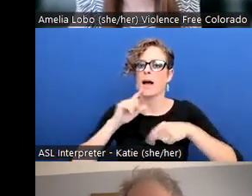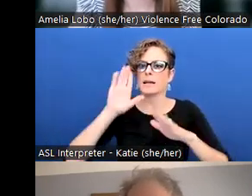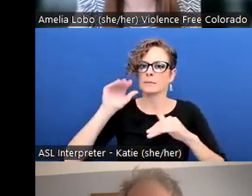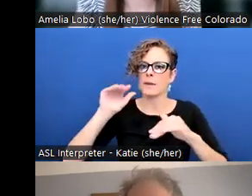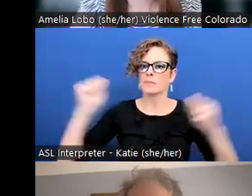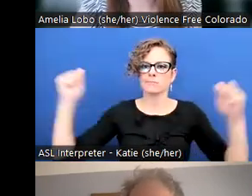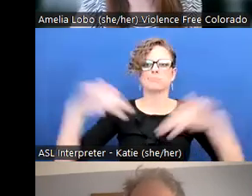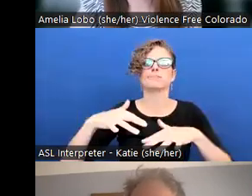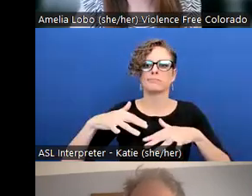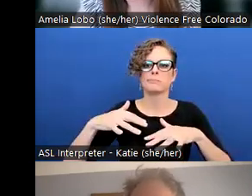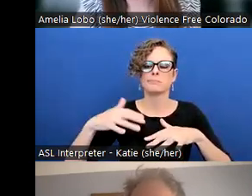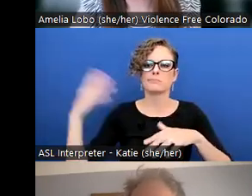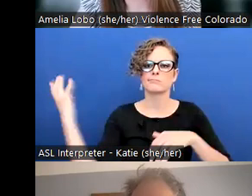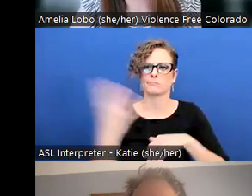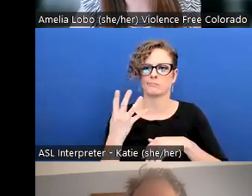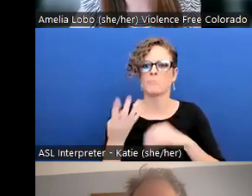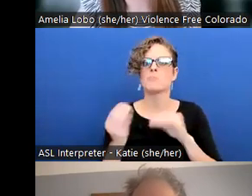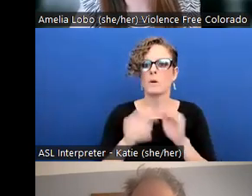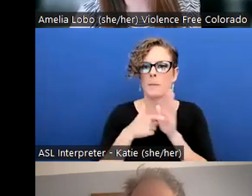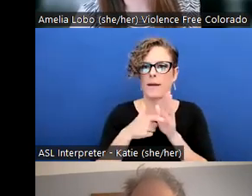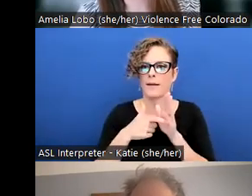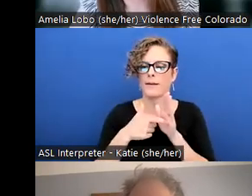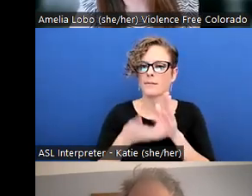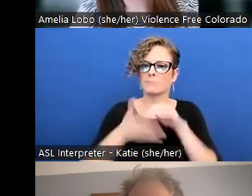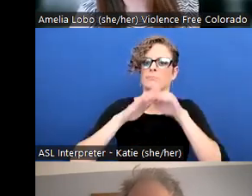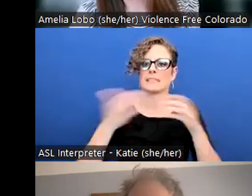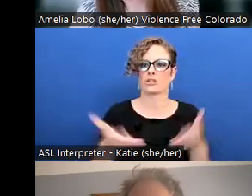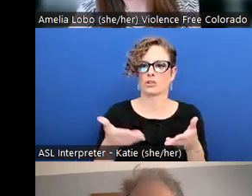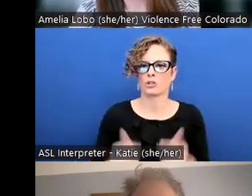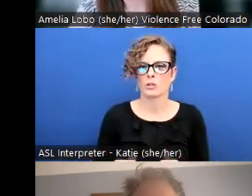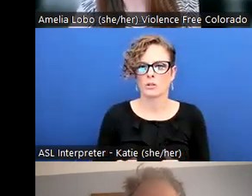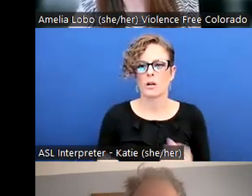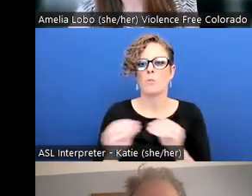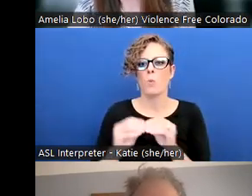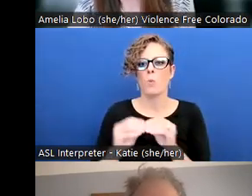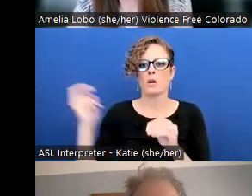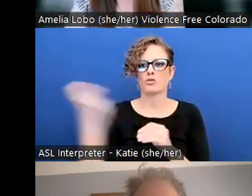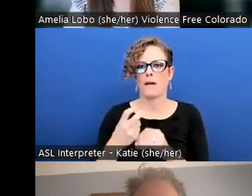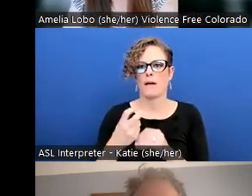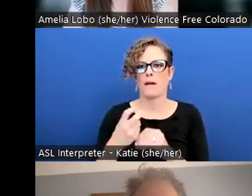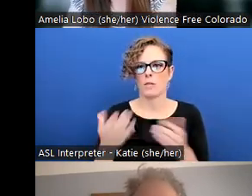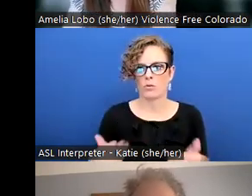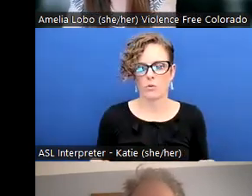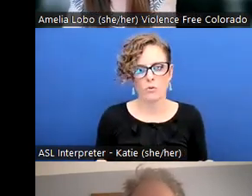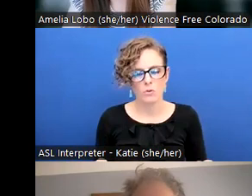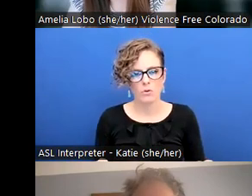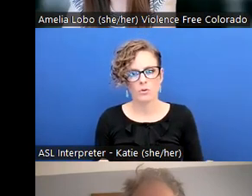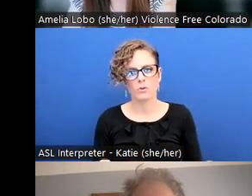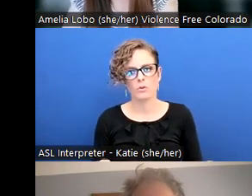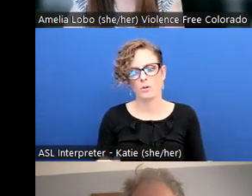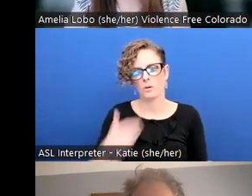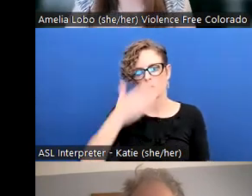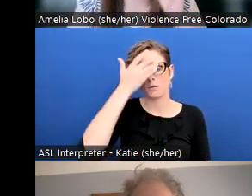a Colorado para conseguir estos servicios.